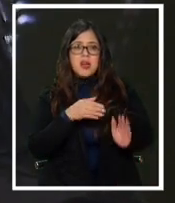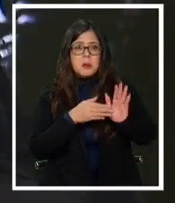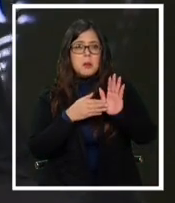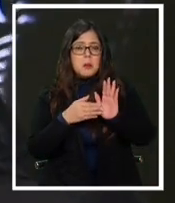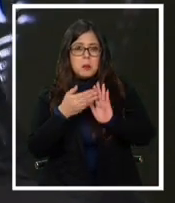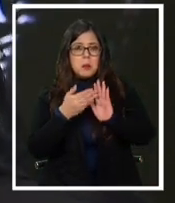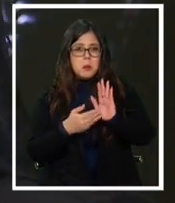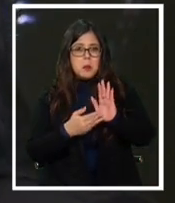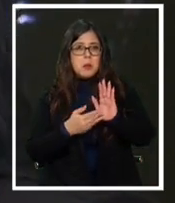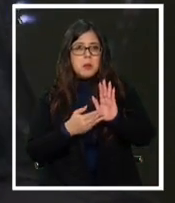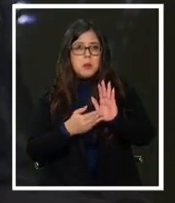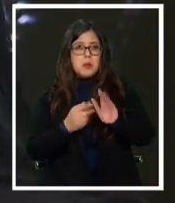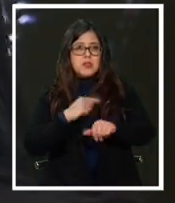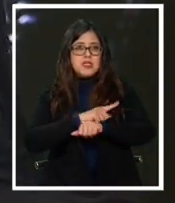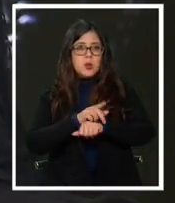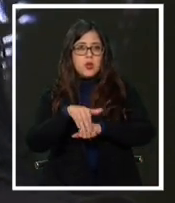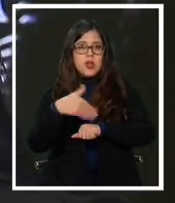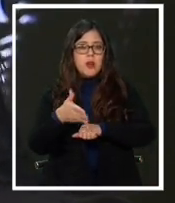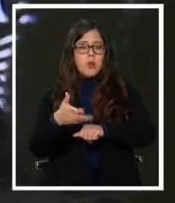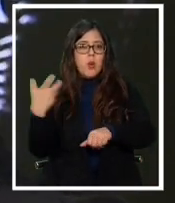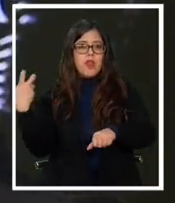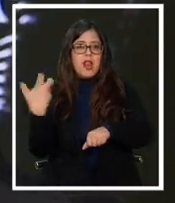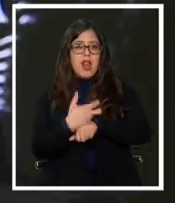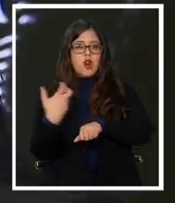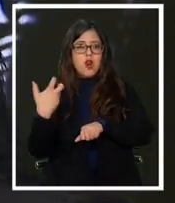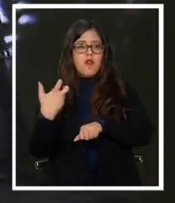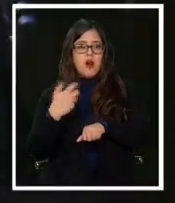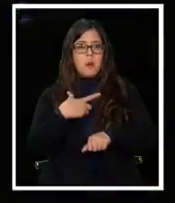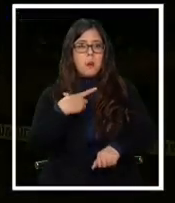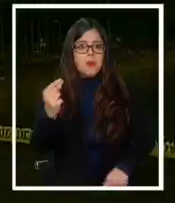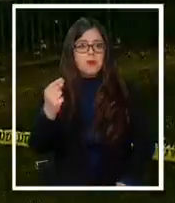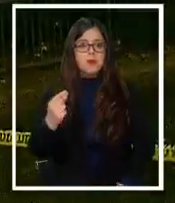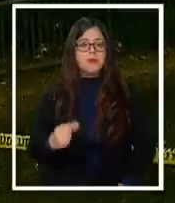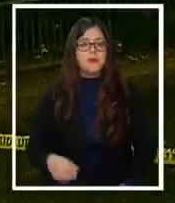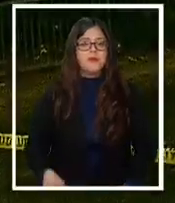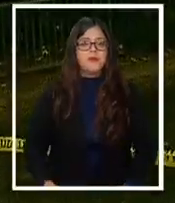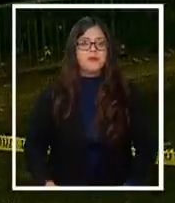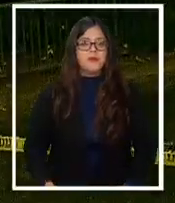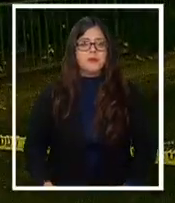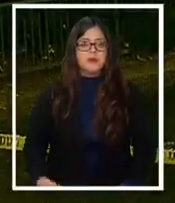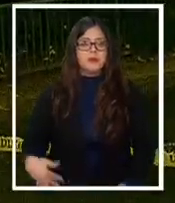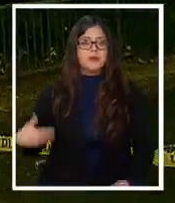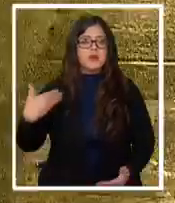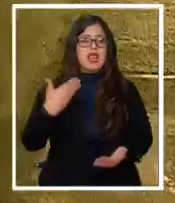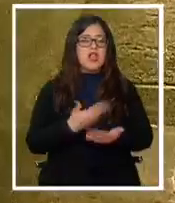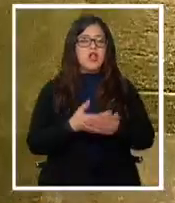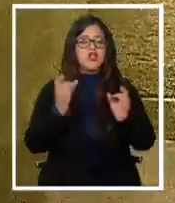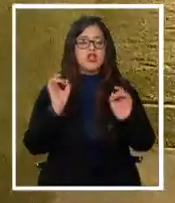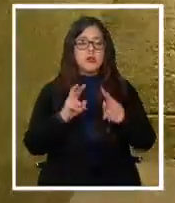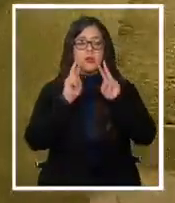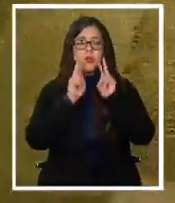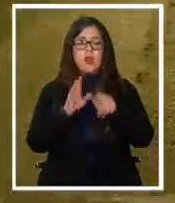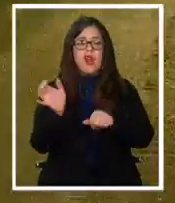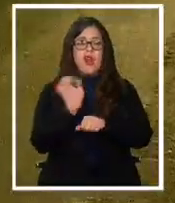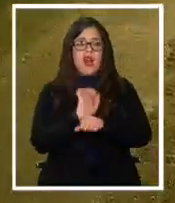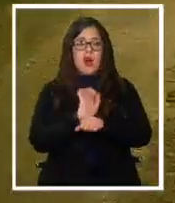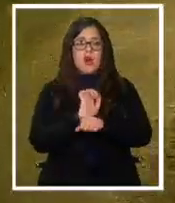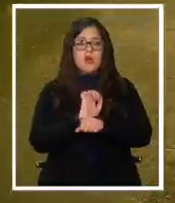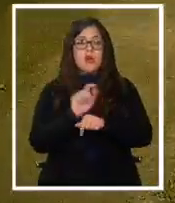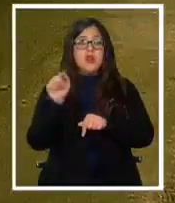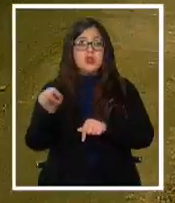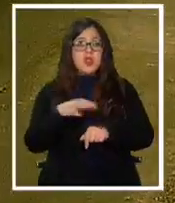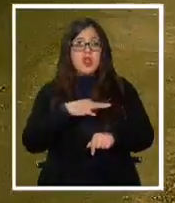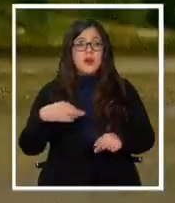minutos o segundos después del portonazo el auto a gran velocidad. Pero hasta ahora solo se ve el auto. ¿Cómo el